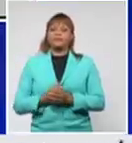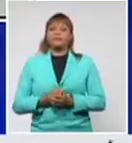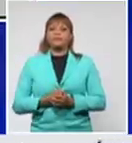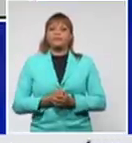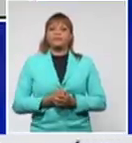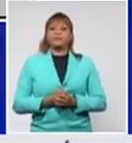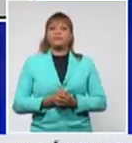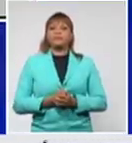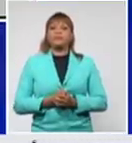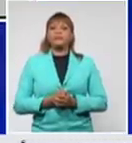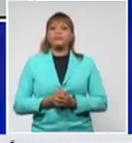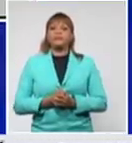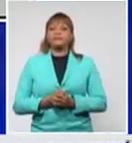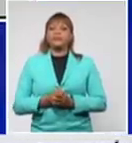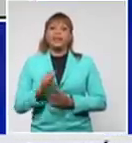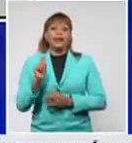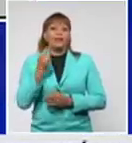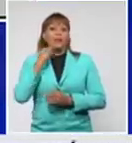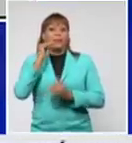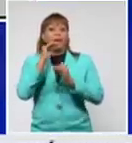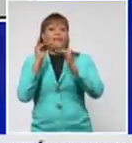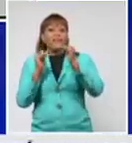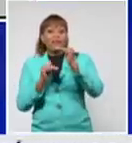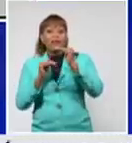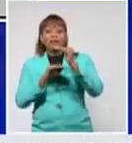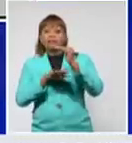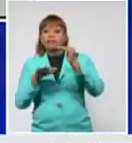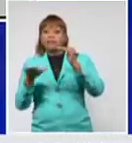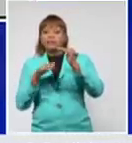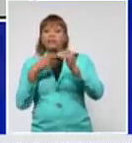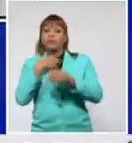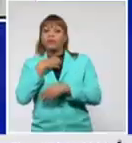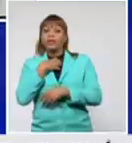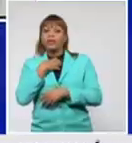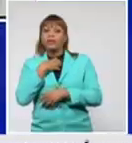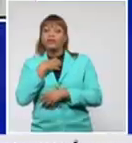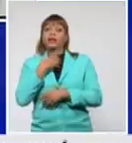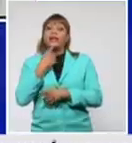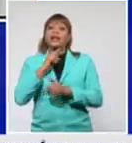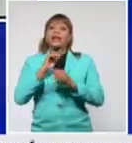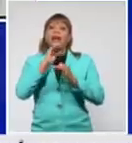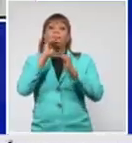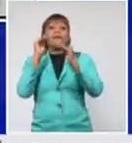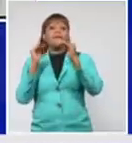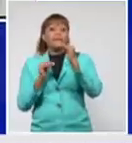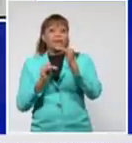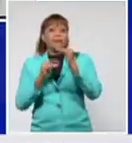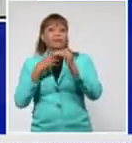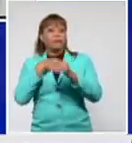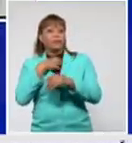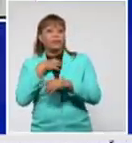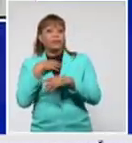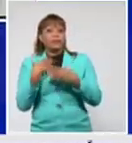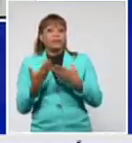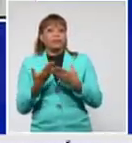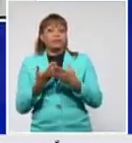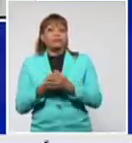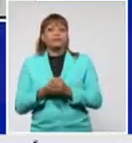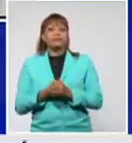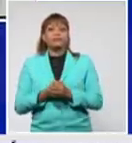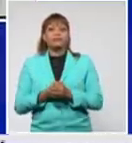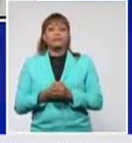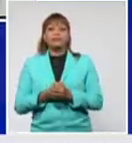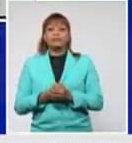Una de las más bajas que hemos tenido, la más baja que hemos tenido, una de las más bajas que hemos